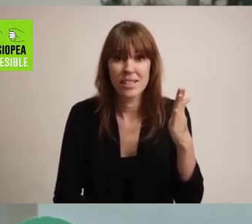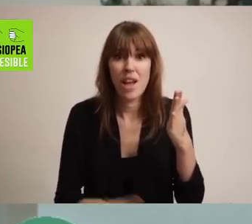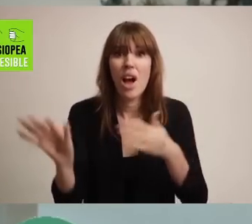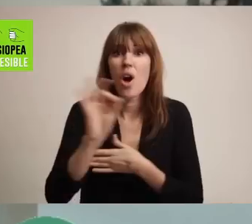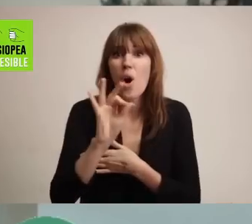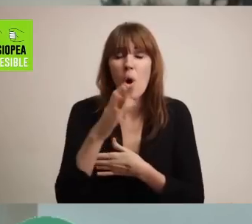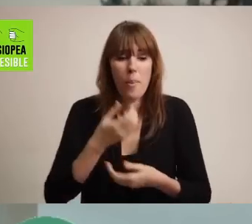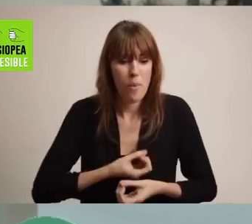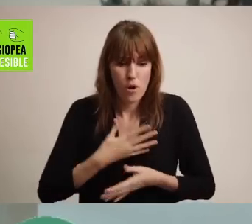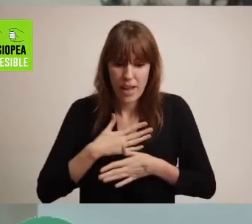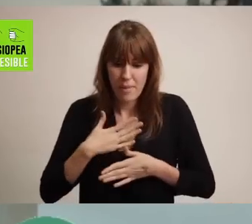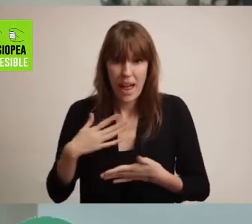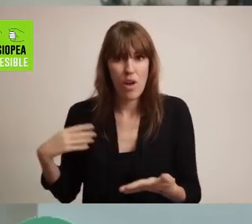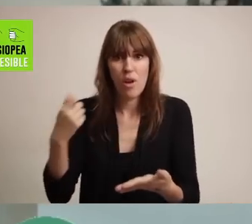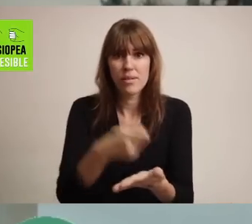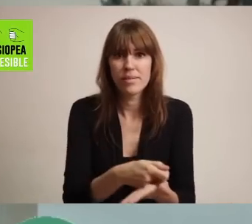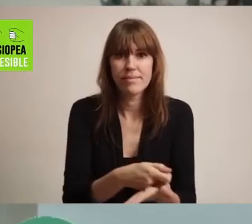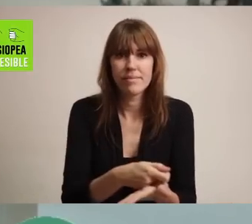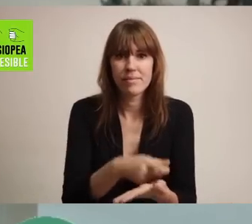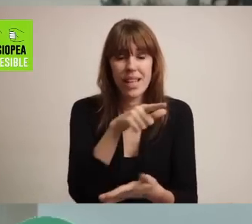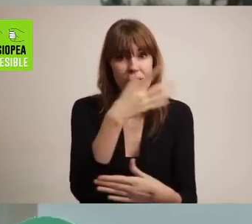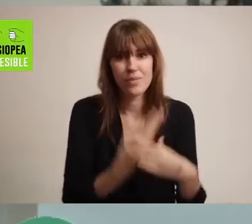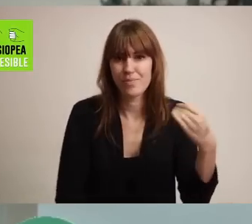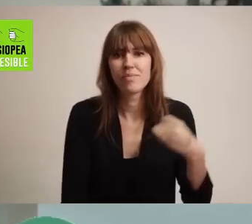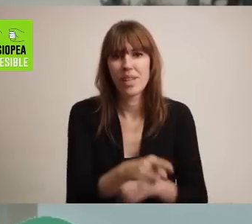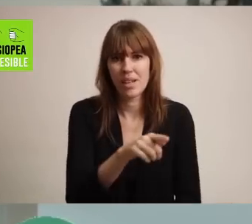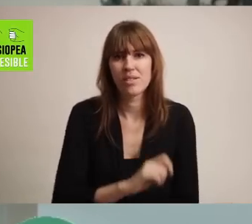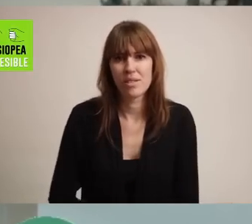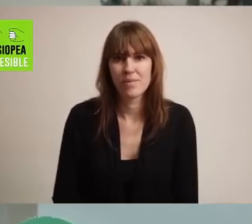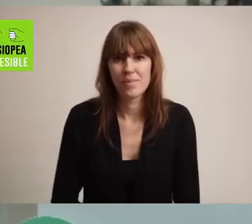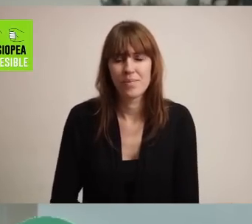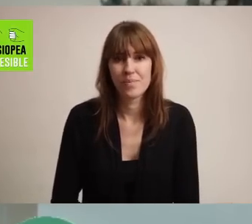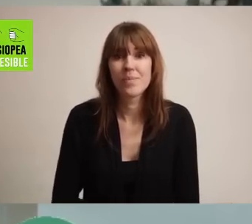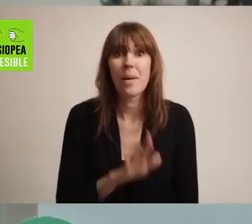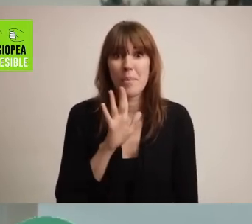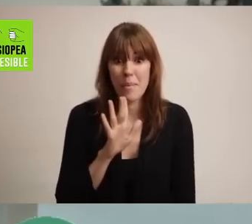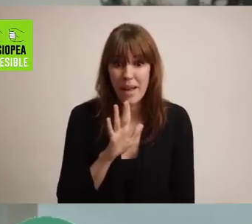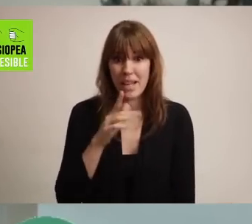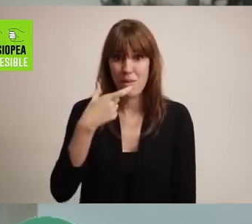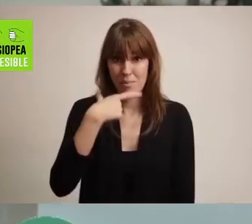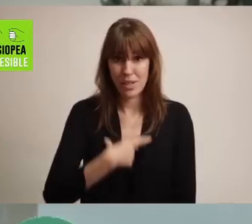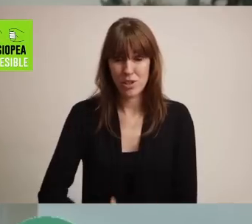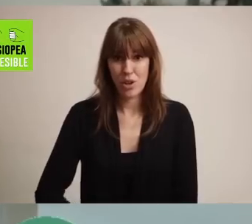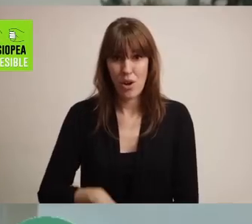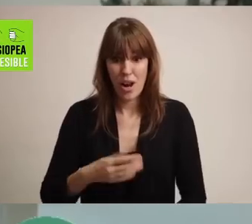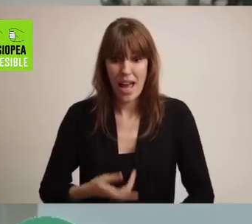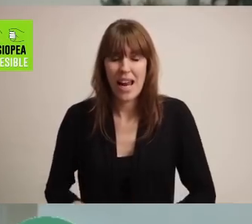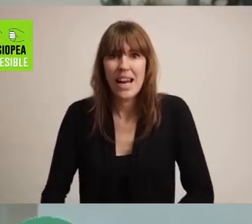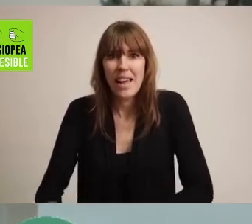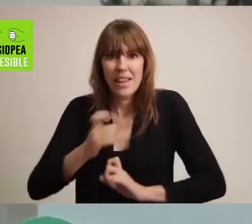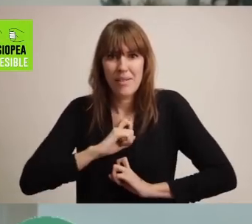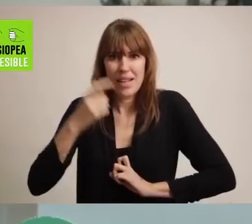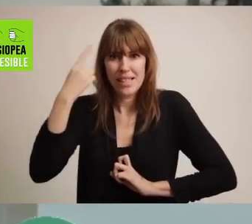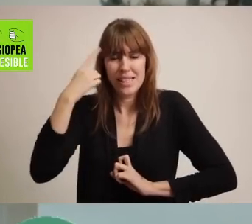que ser a la voluntad de. Eso es un error. Para uno saber recibir, primero